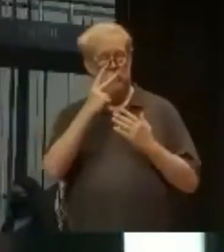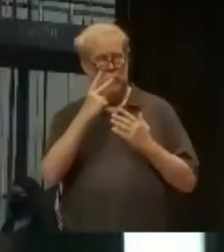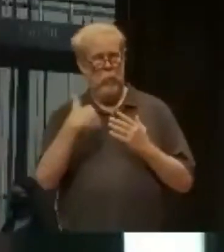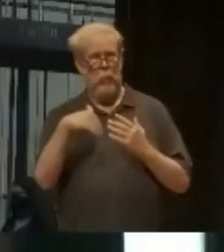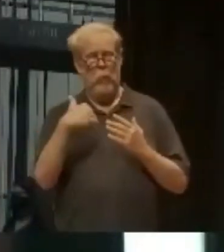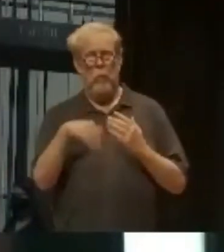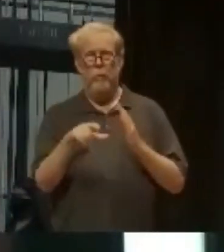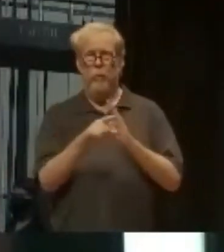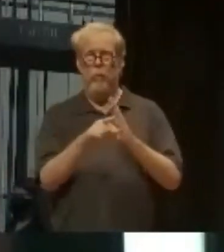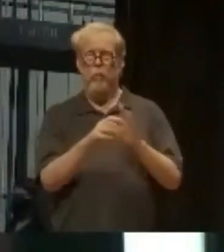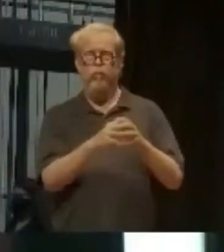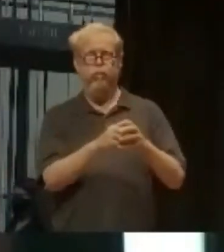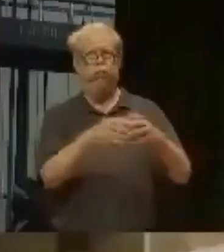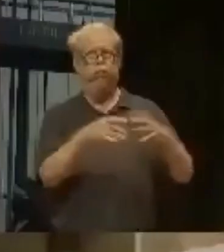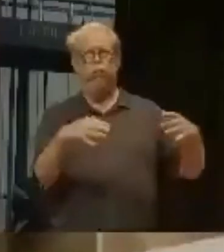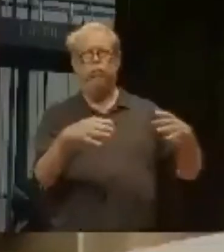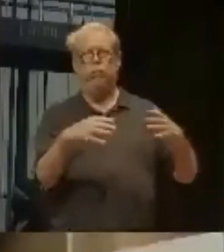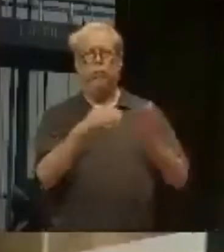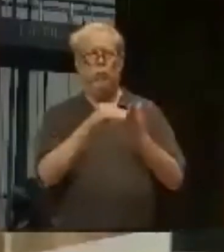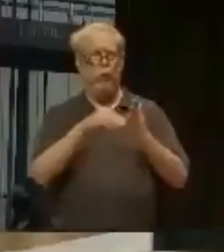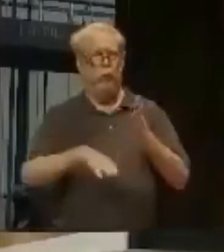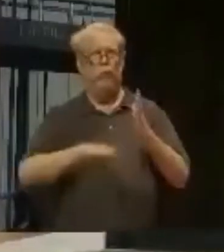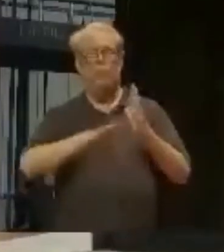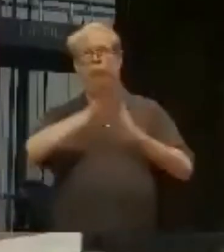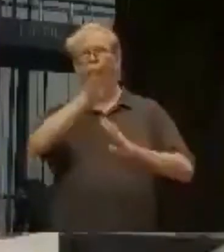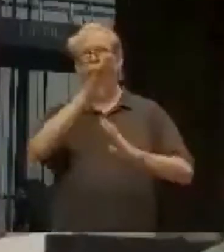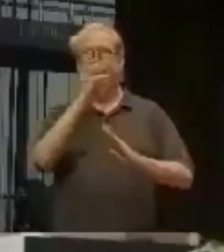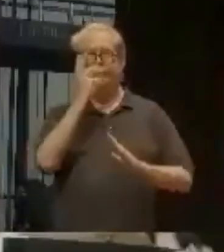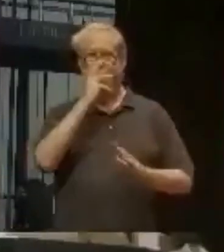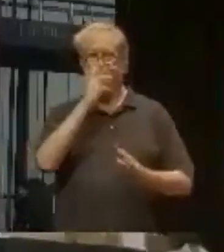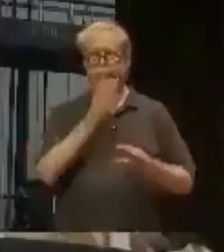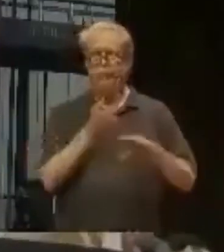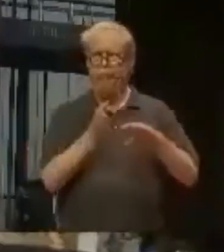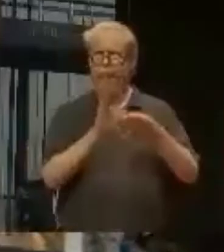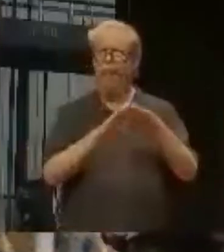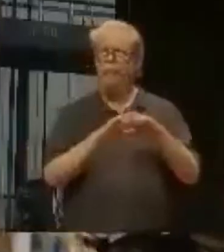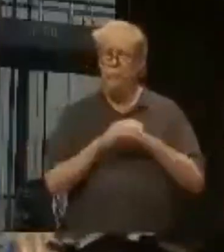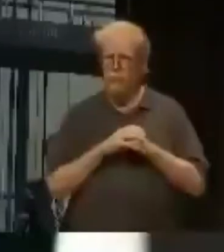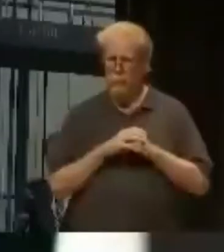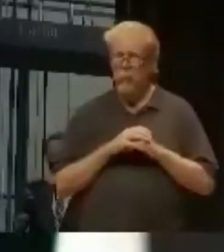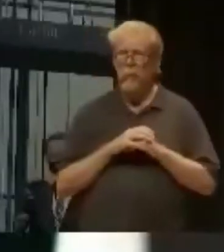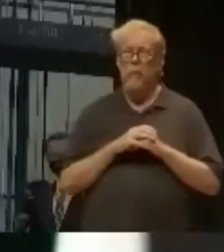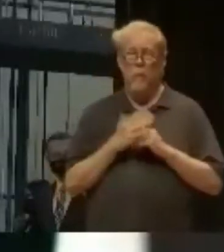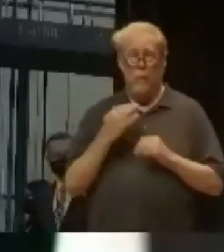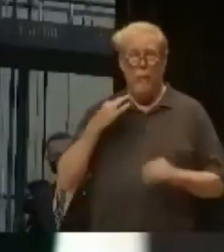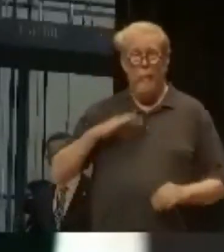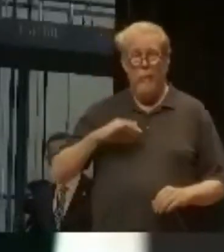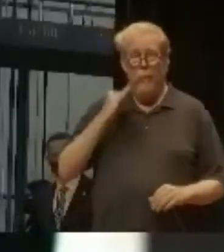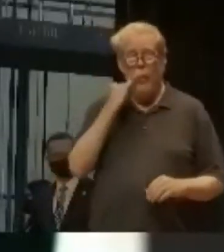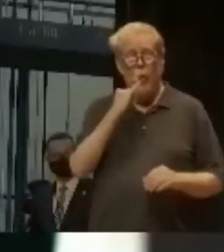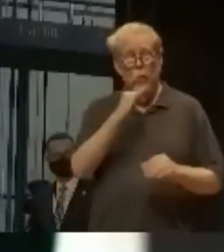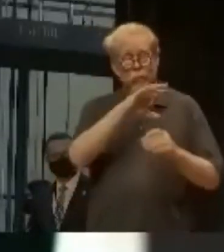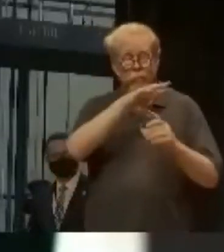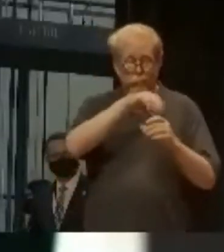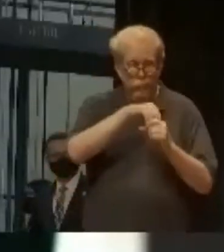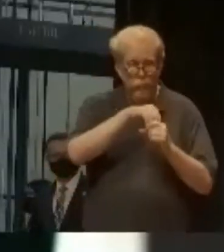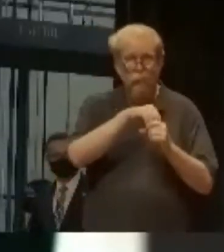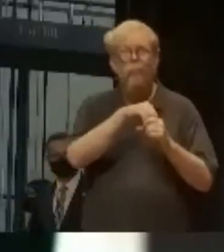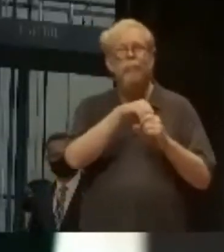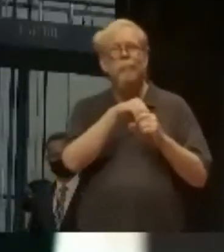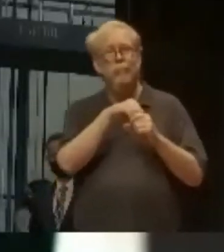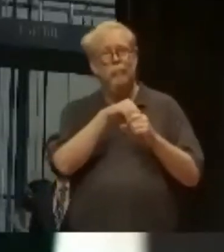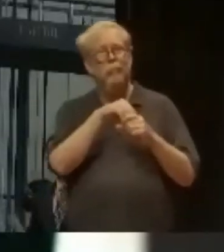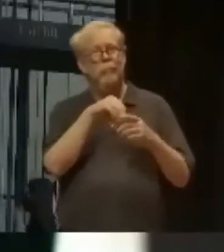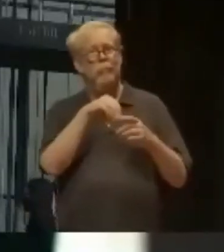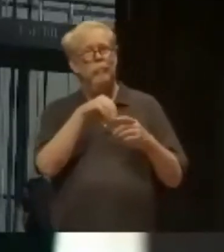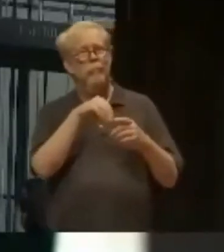hemos visto un incremento inmediato en el logro académico. Y es un beneficio fantástico el